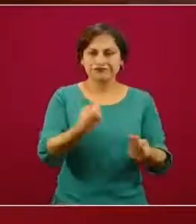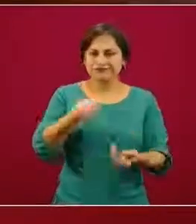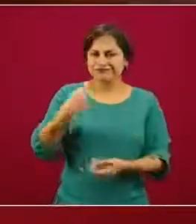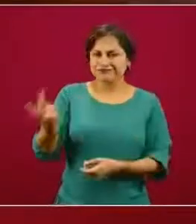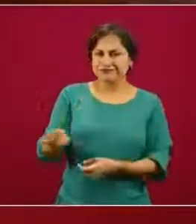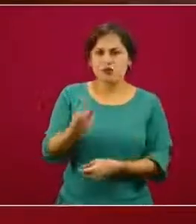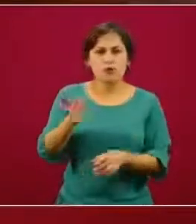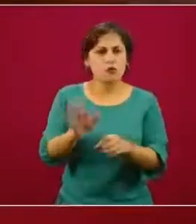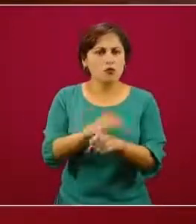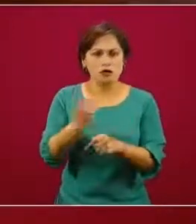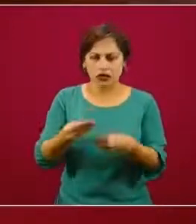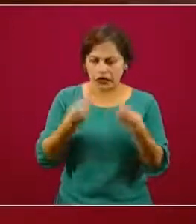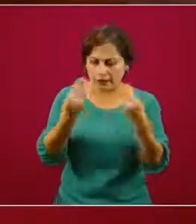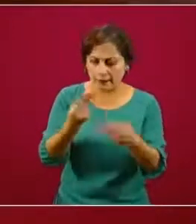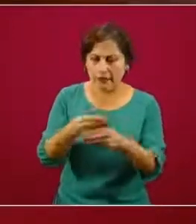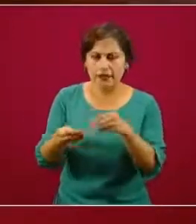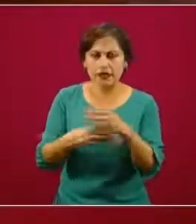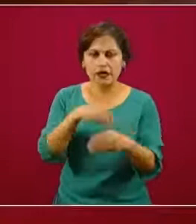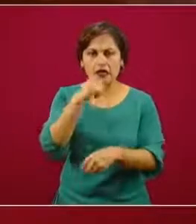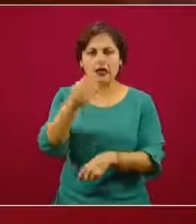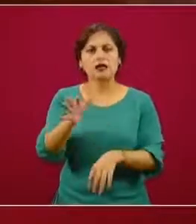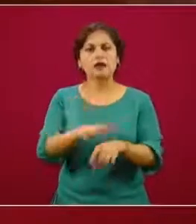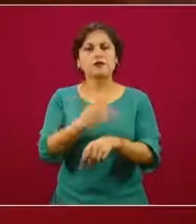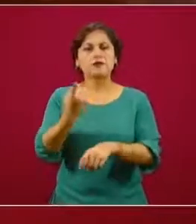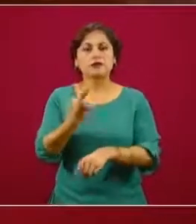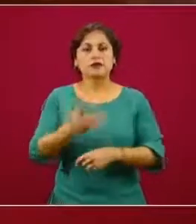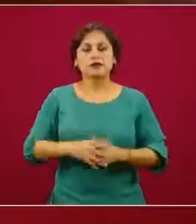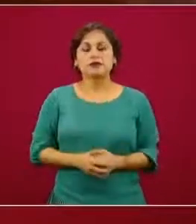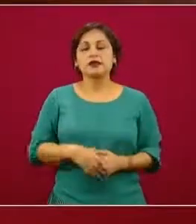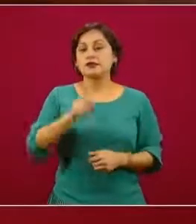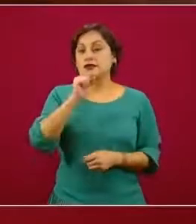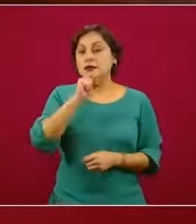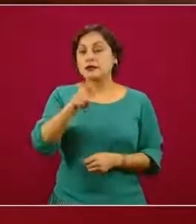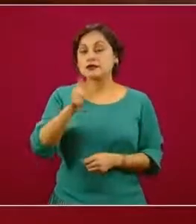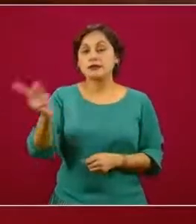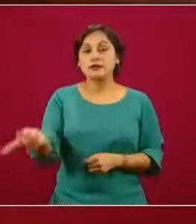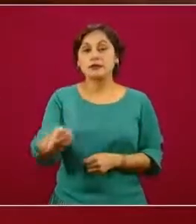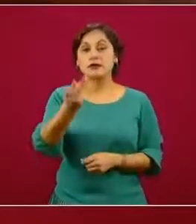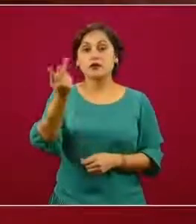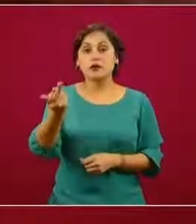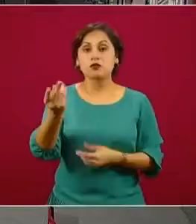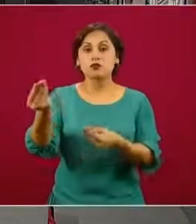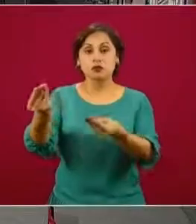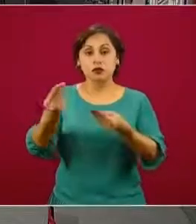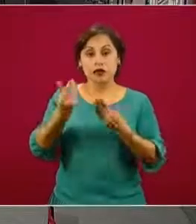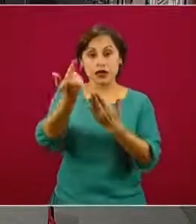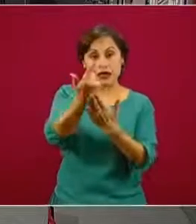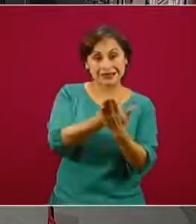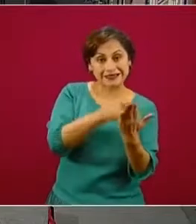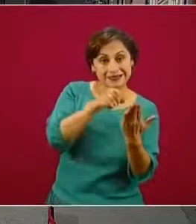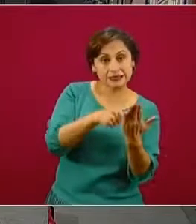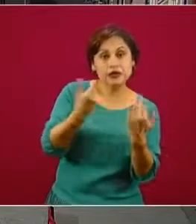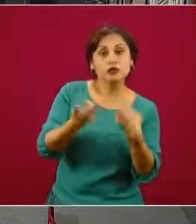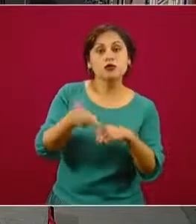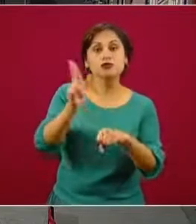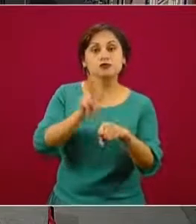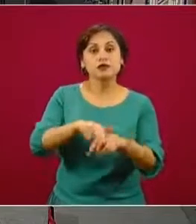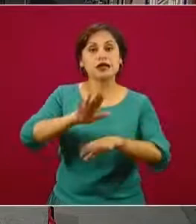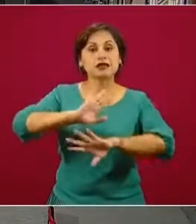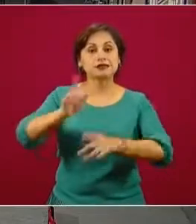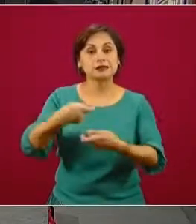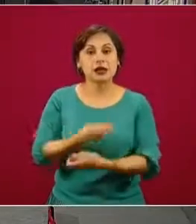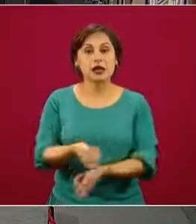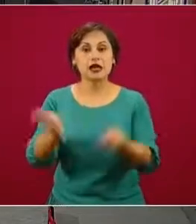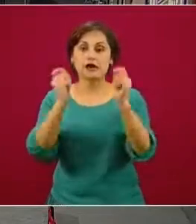que lo reciban? También quisiera preguntarle si se nos pudiera poner a disposición el listado listado de hospitales en los que se ha distribuido